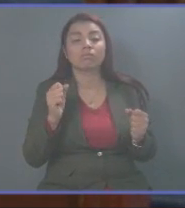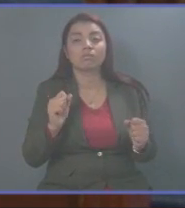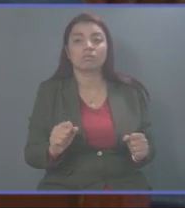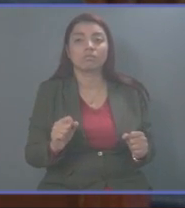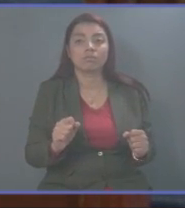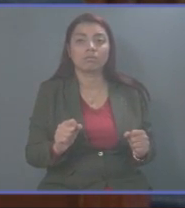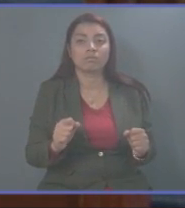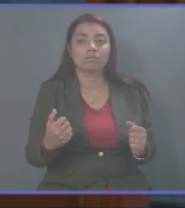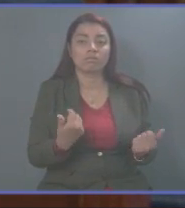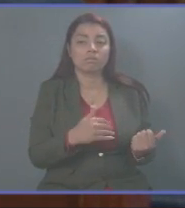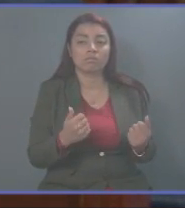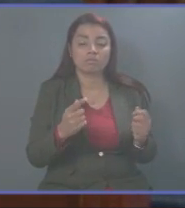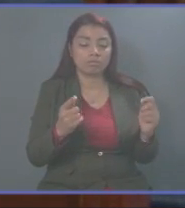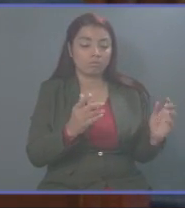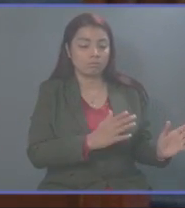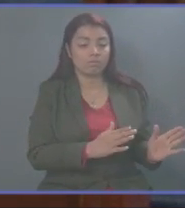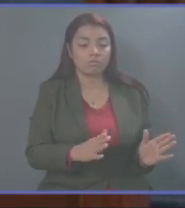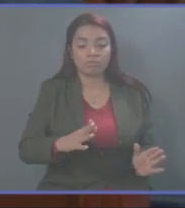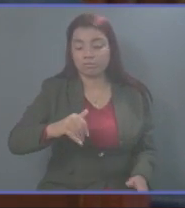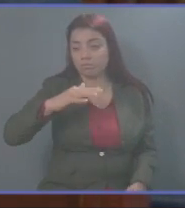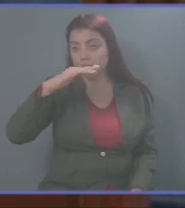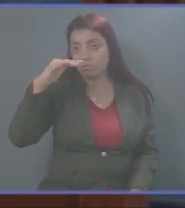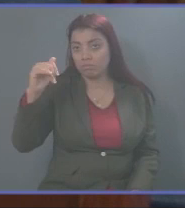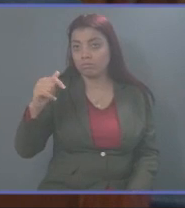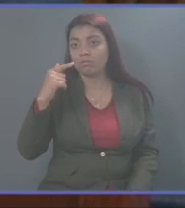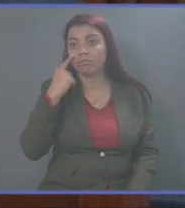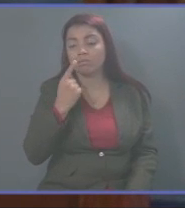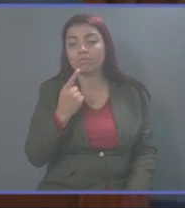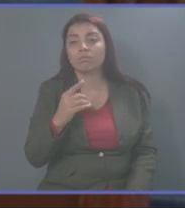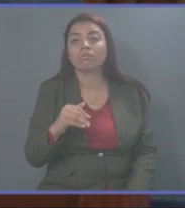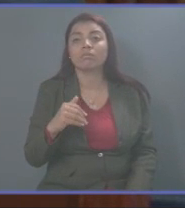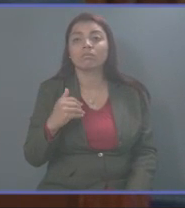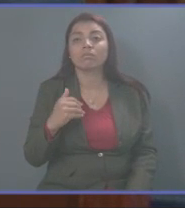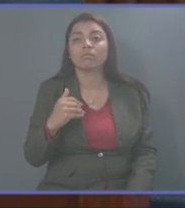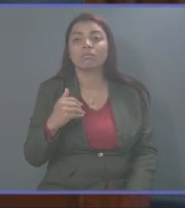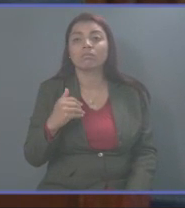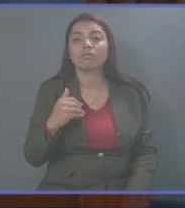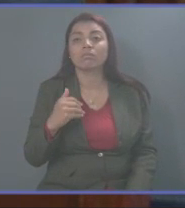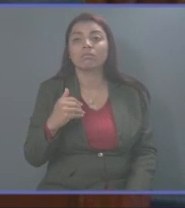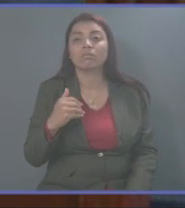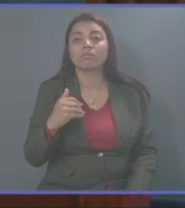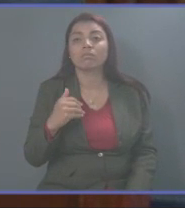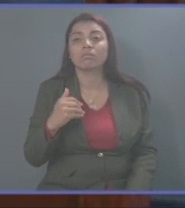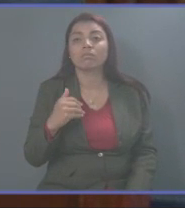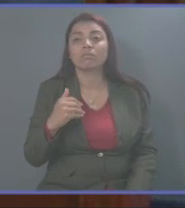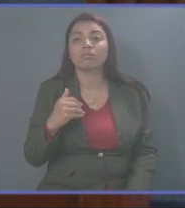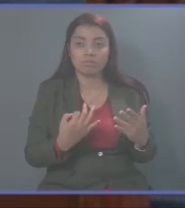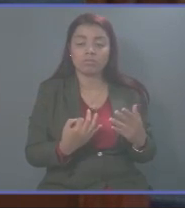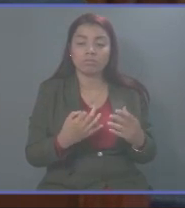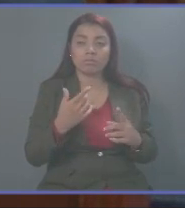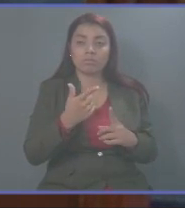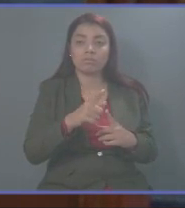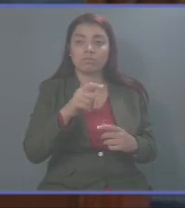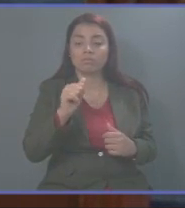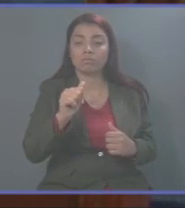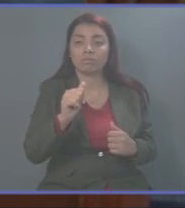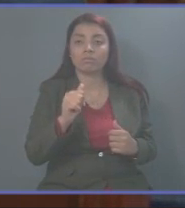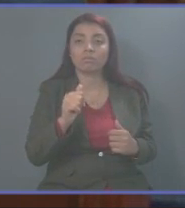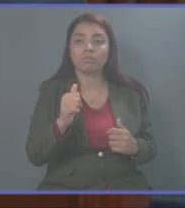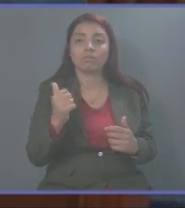o actualización del Plan Nacional para la Gestión Integral de Residuos. El diagnóstico deberá contemplar como mínimo, literal A,